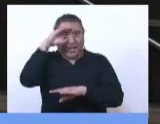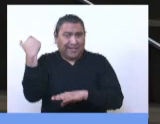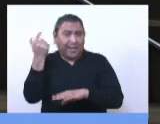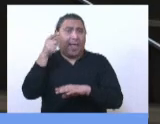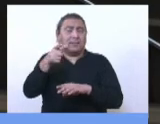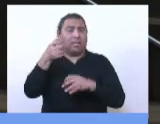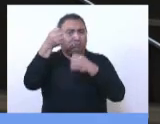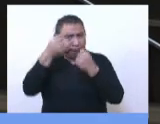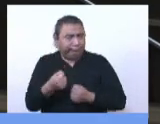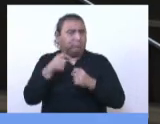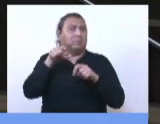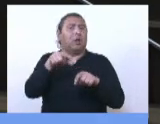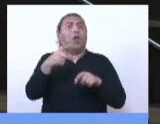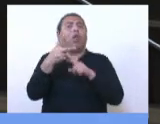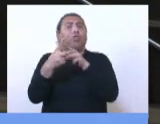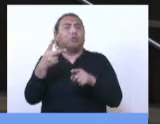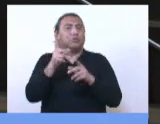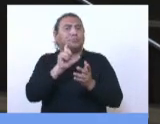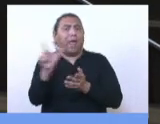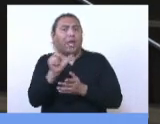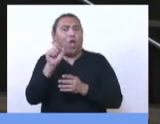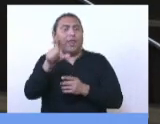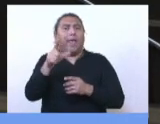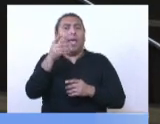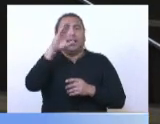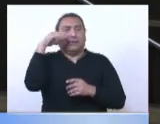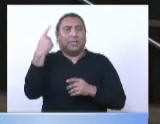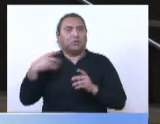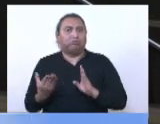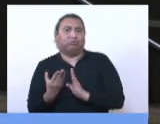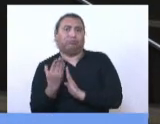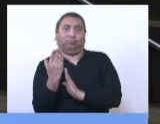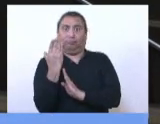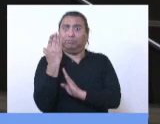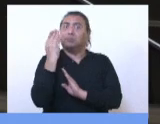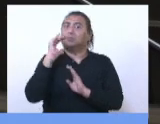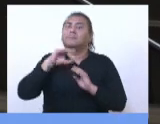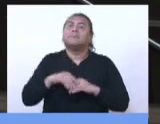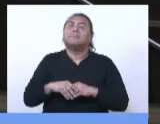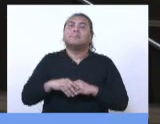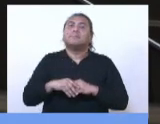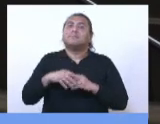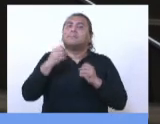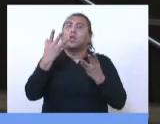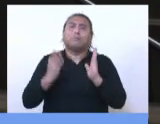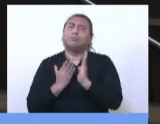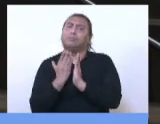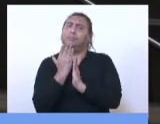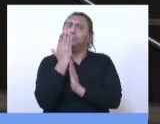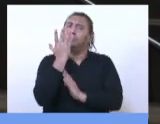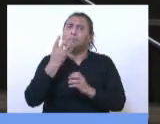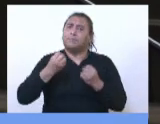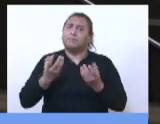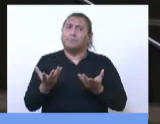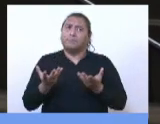y los dos periodos cristinas realmente se fue para arriba se fue para arriba porque se fue para arriba a eso